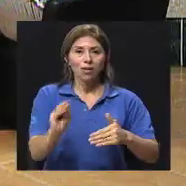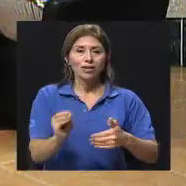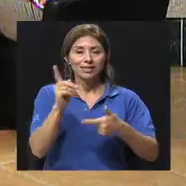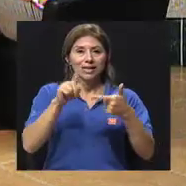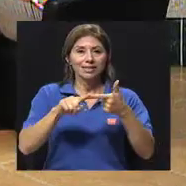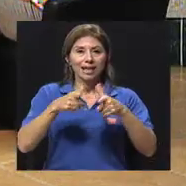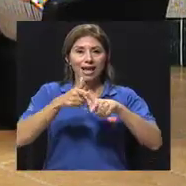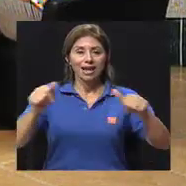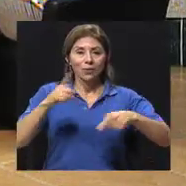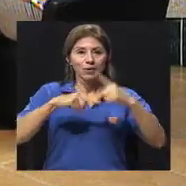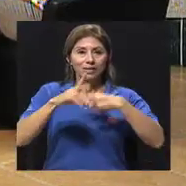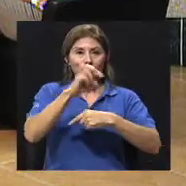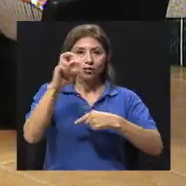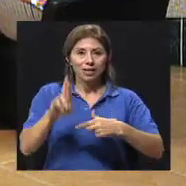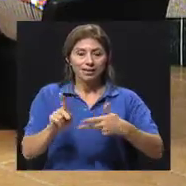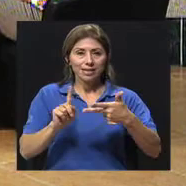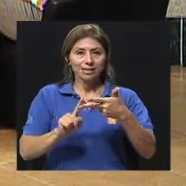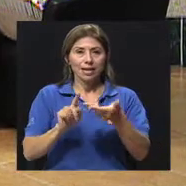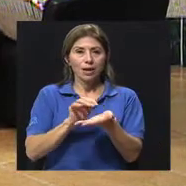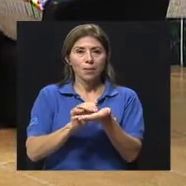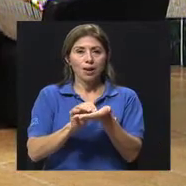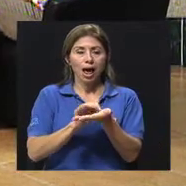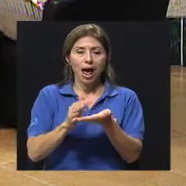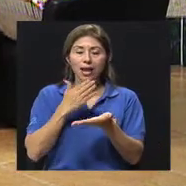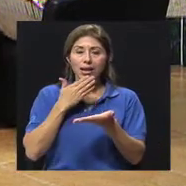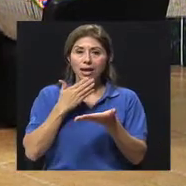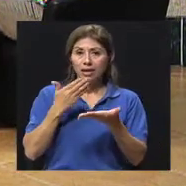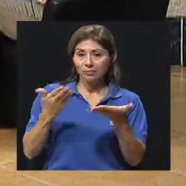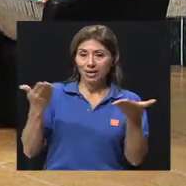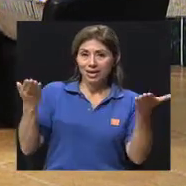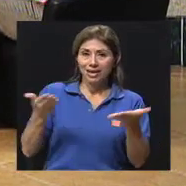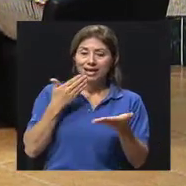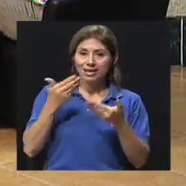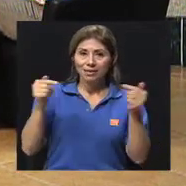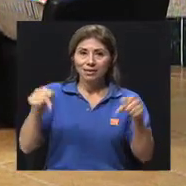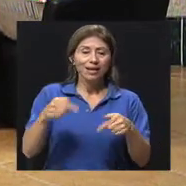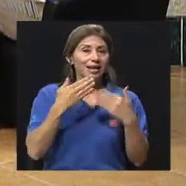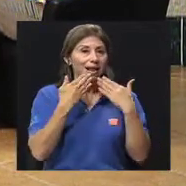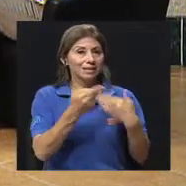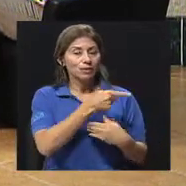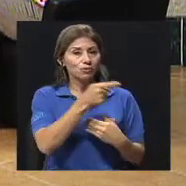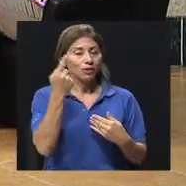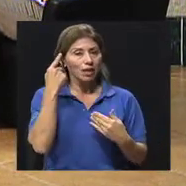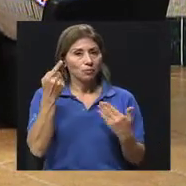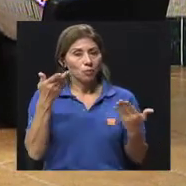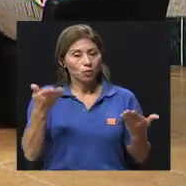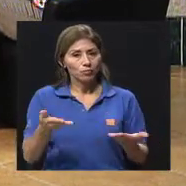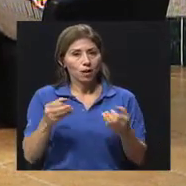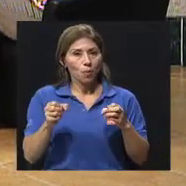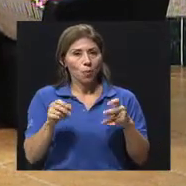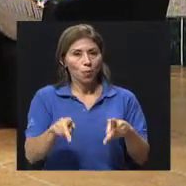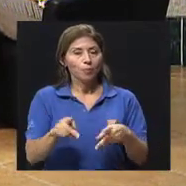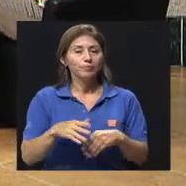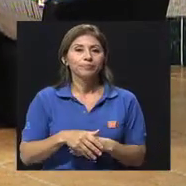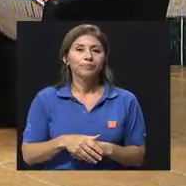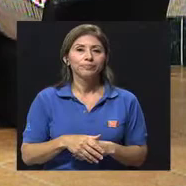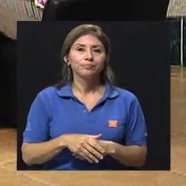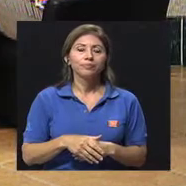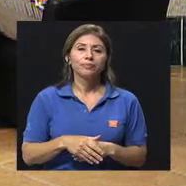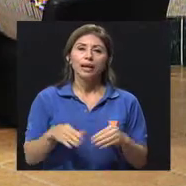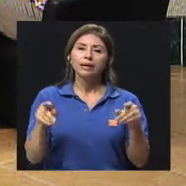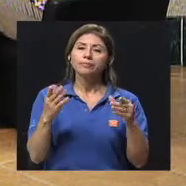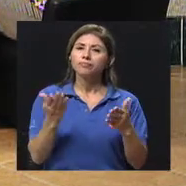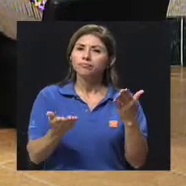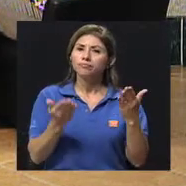Braille. Bienvenida, doña Rosemary, gracias por estar aquí en Vivir Mejor. Muchísimas gracias. Bienvenida. A ustedes por el espacio. Muchísimas también. Gracias. Gracias. Tal vez